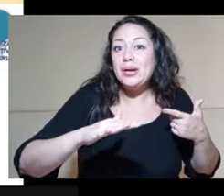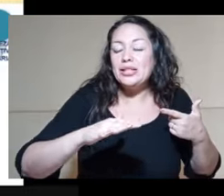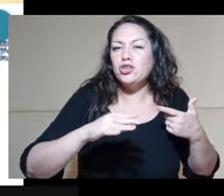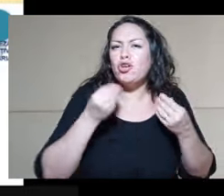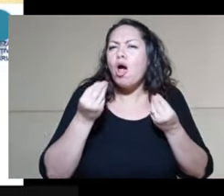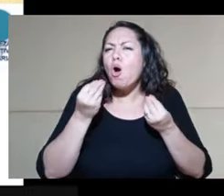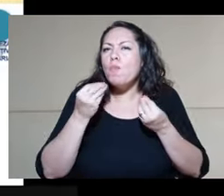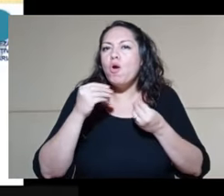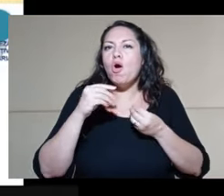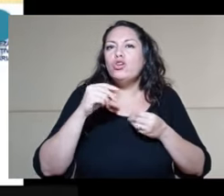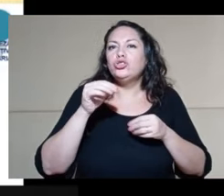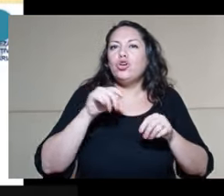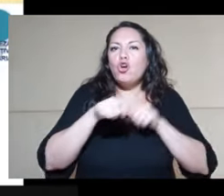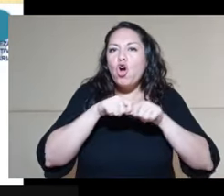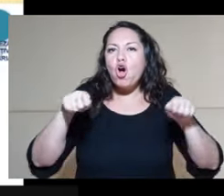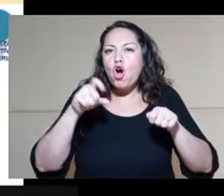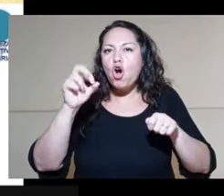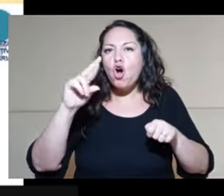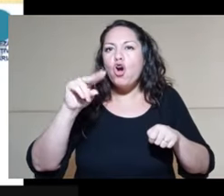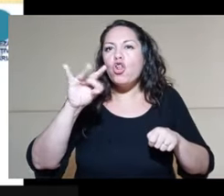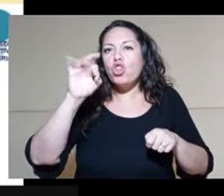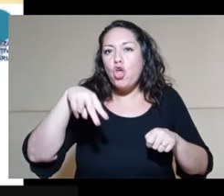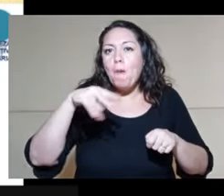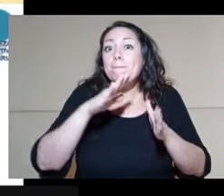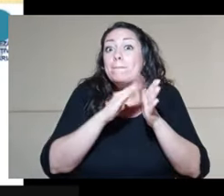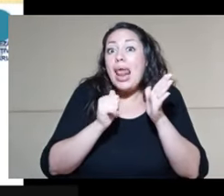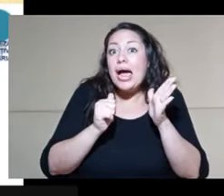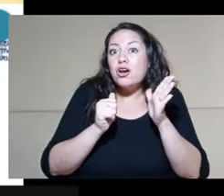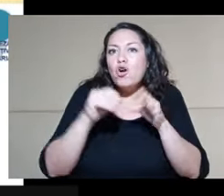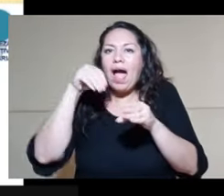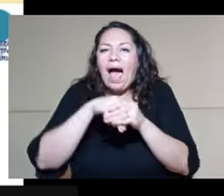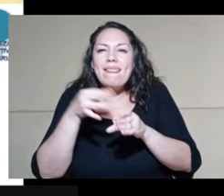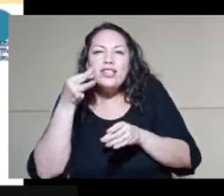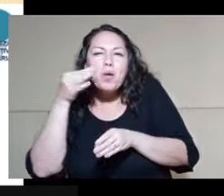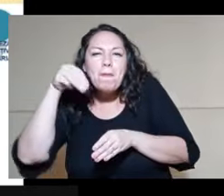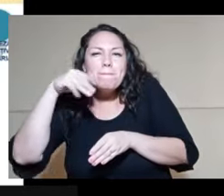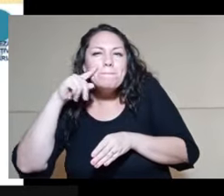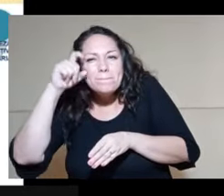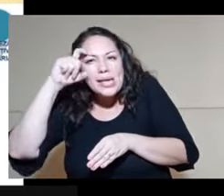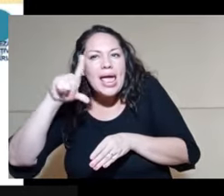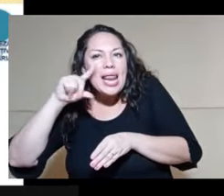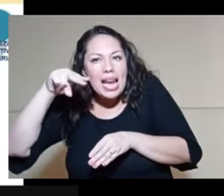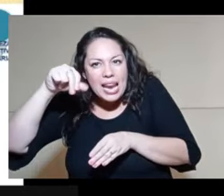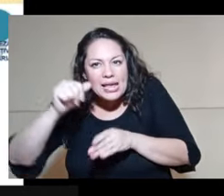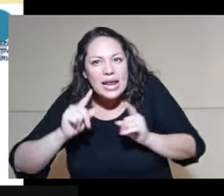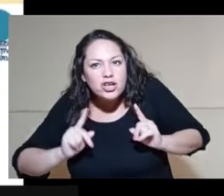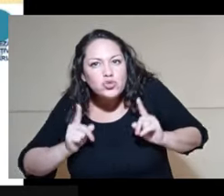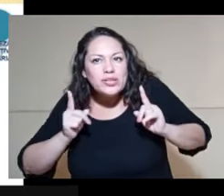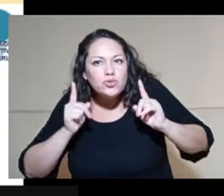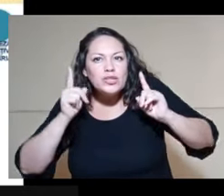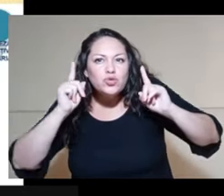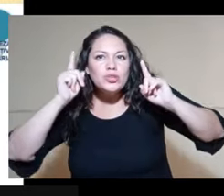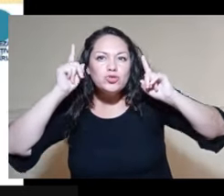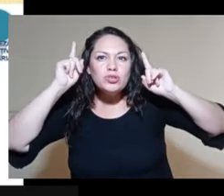Entonces son cordones blancos, son vías, son haces, sustancia blanca con mielina, que van ascendiendo para